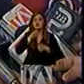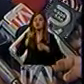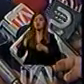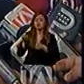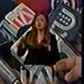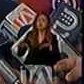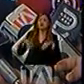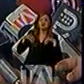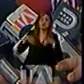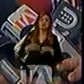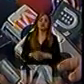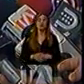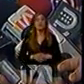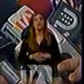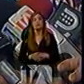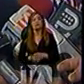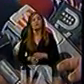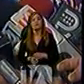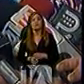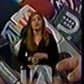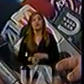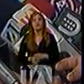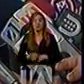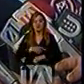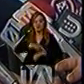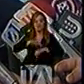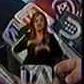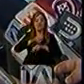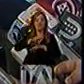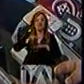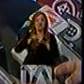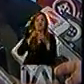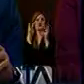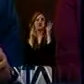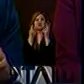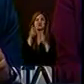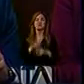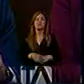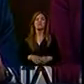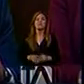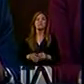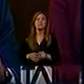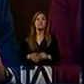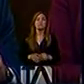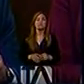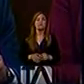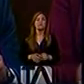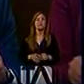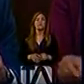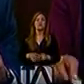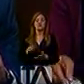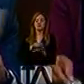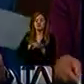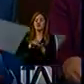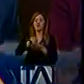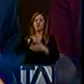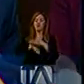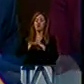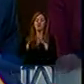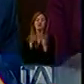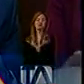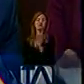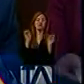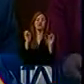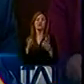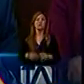aceptó. Obviamente, a las horas normales en donde se aceptan las visitas. No existe registro de la asambleísta de Espín, como se